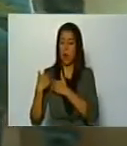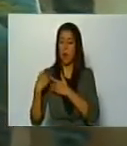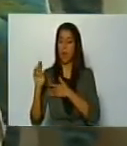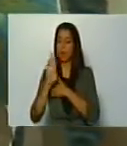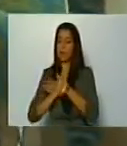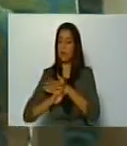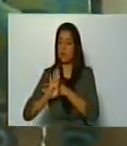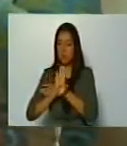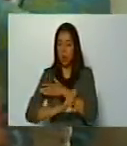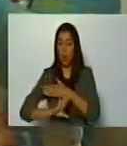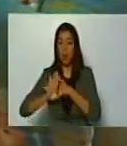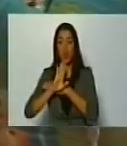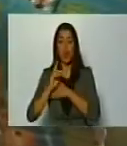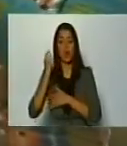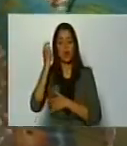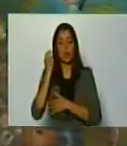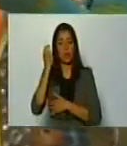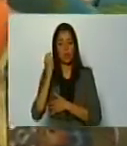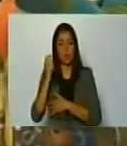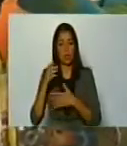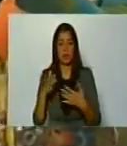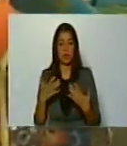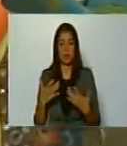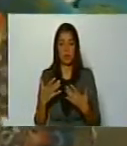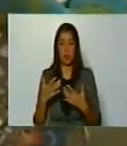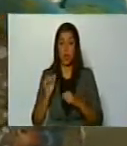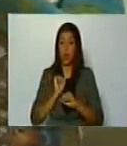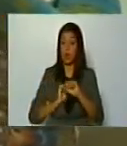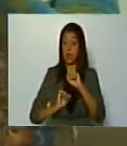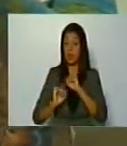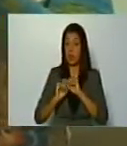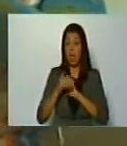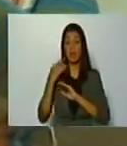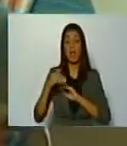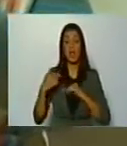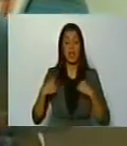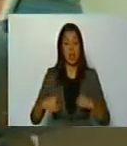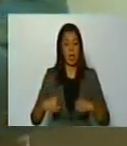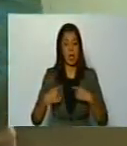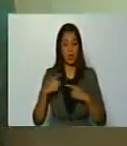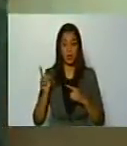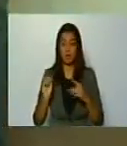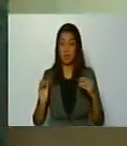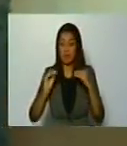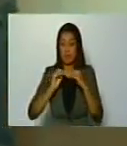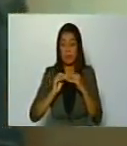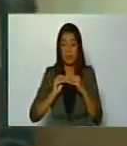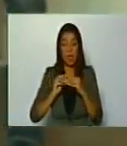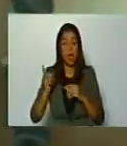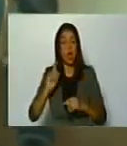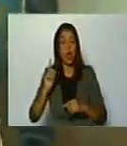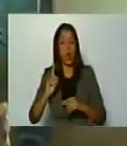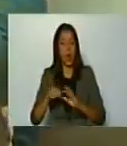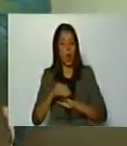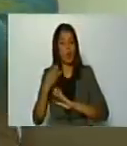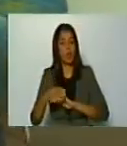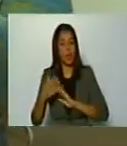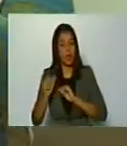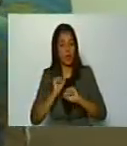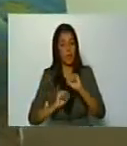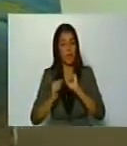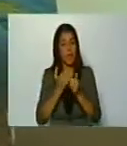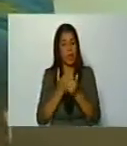parlamentarios no respondieron a la defensa del Estado de Derecho, ni respondieron a la defensa de la